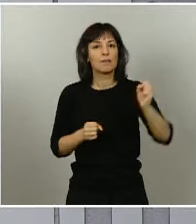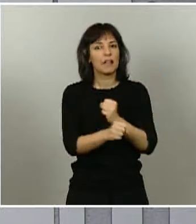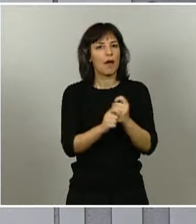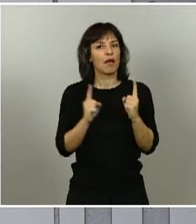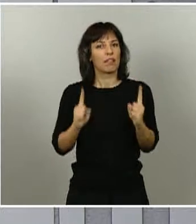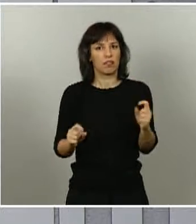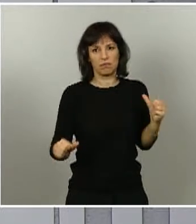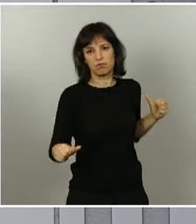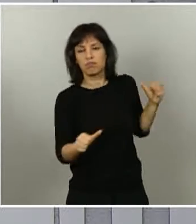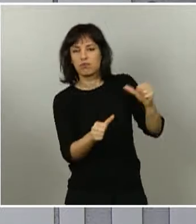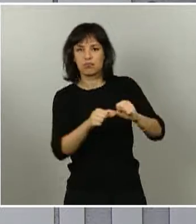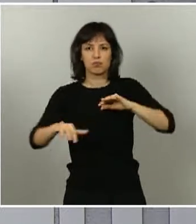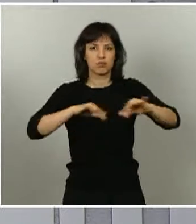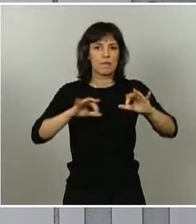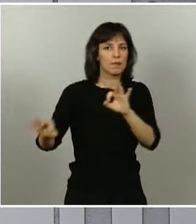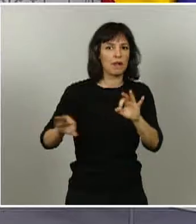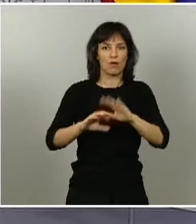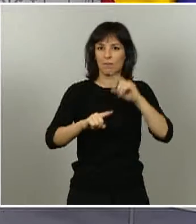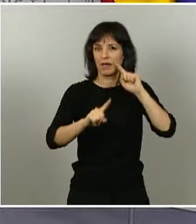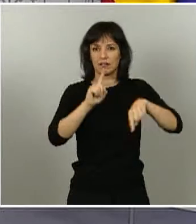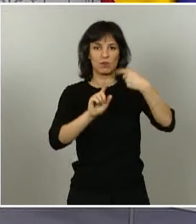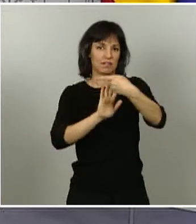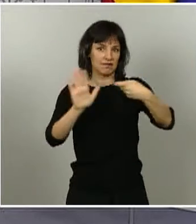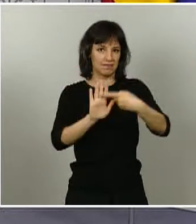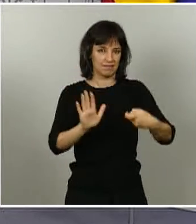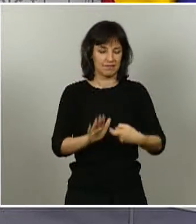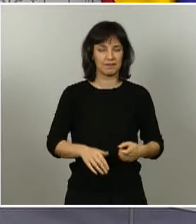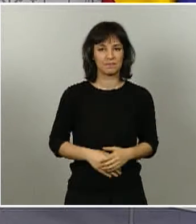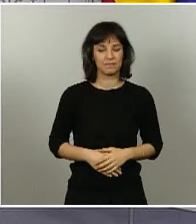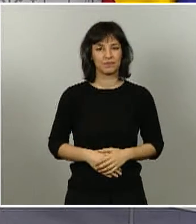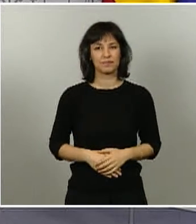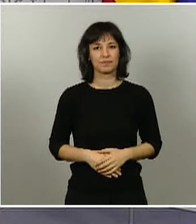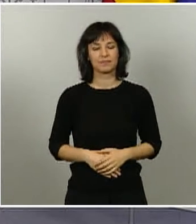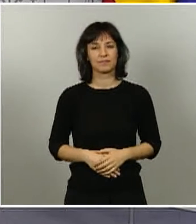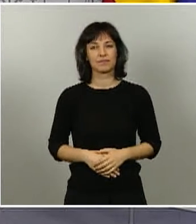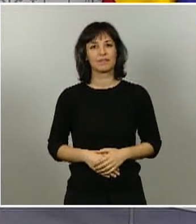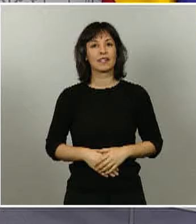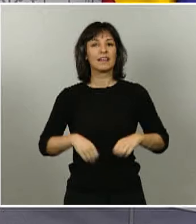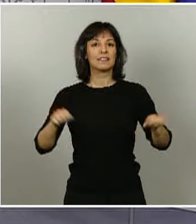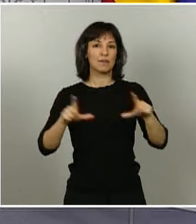y de preparación para la desescalada. Es el turno de la Televisión del Principado de Asturias.